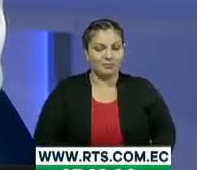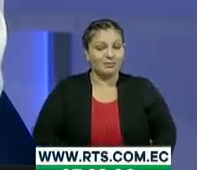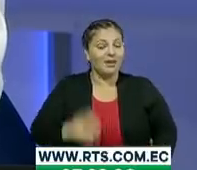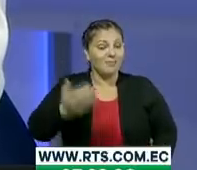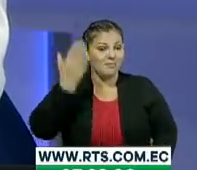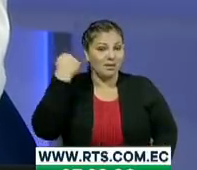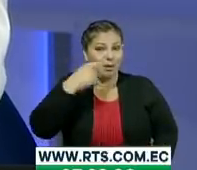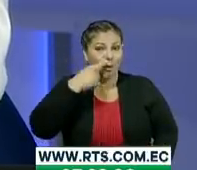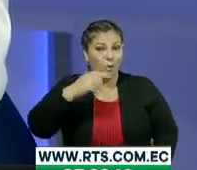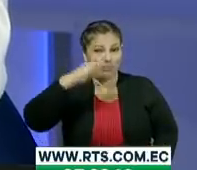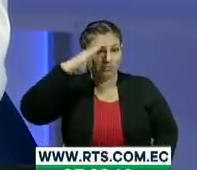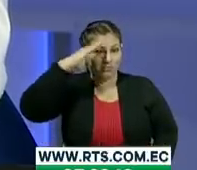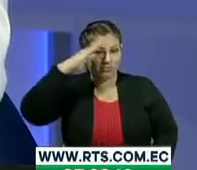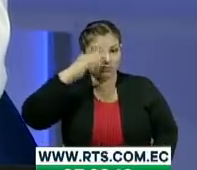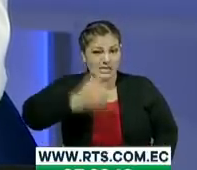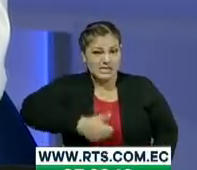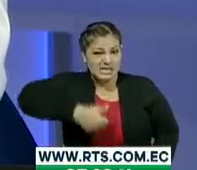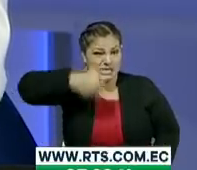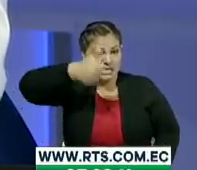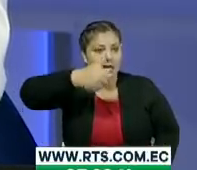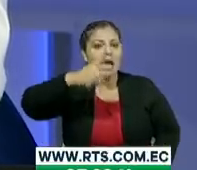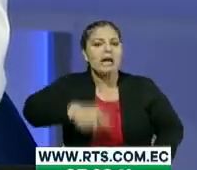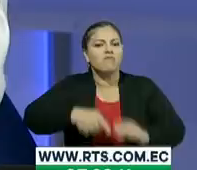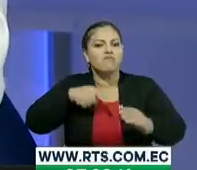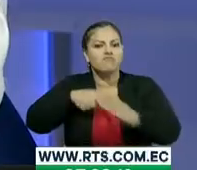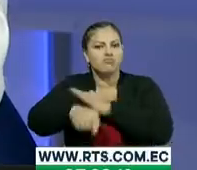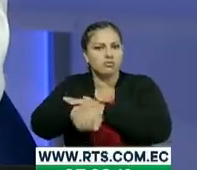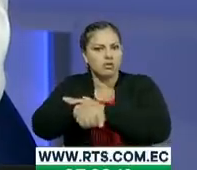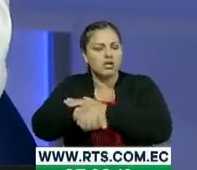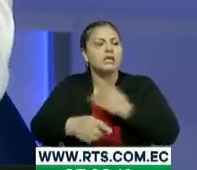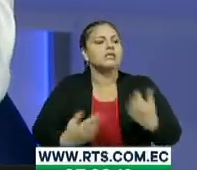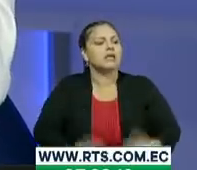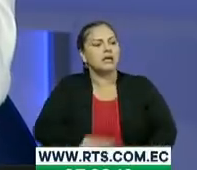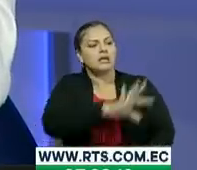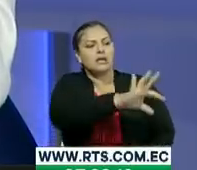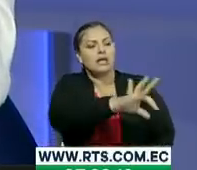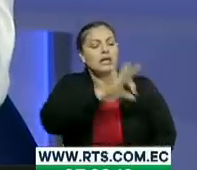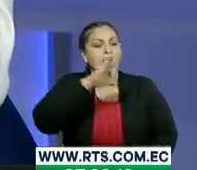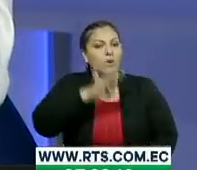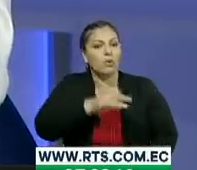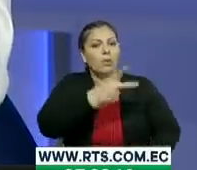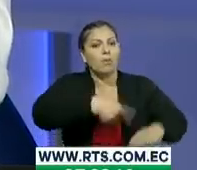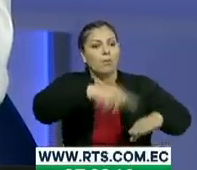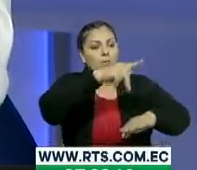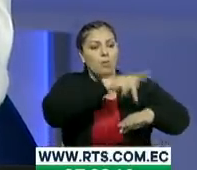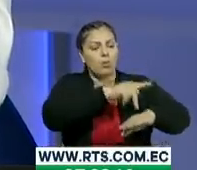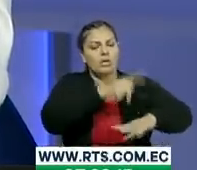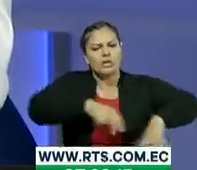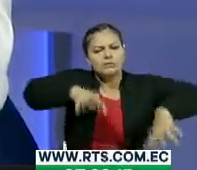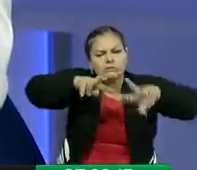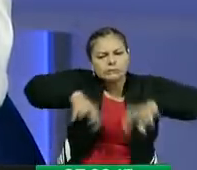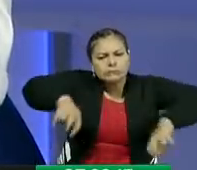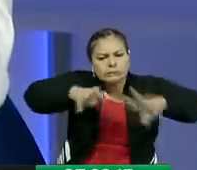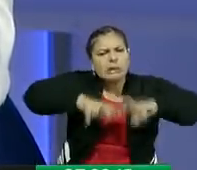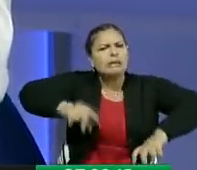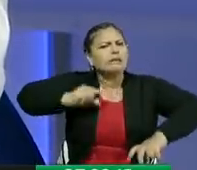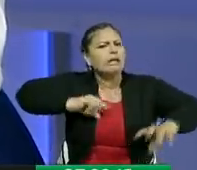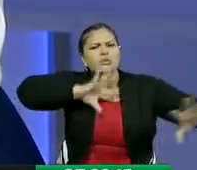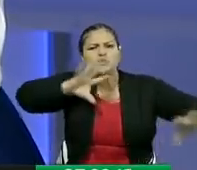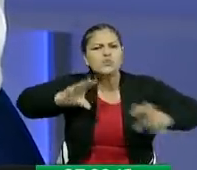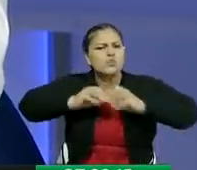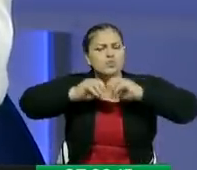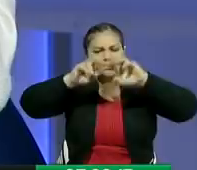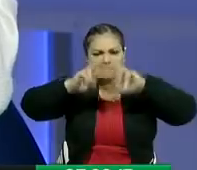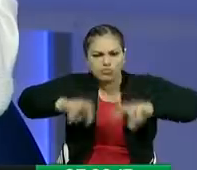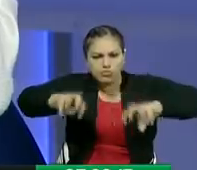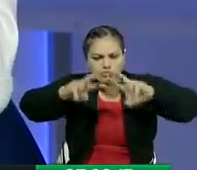relatado, incluso los involucrados en el asesinato. El primero no, porque seguirá la línea oficial. Yo no sé, no